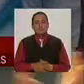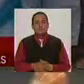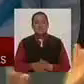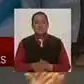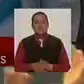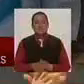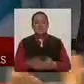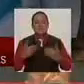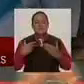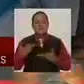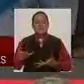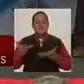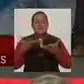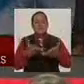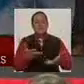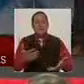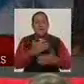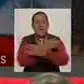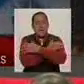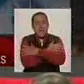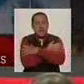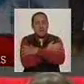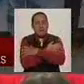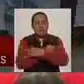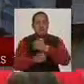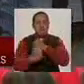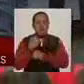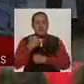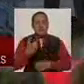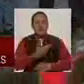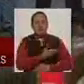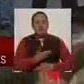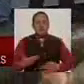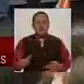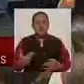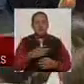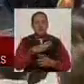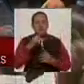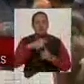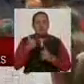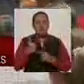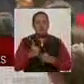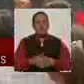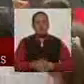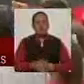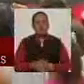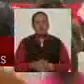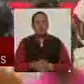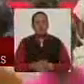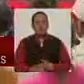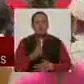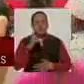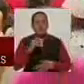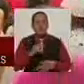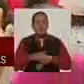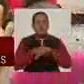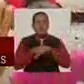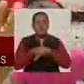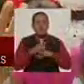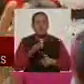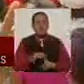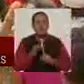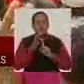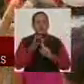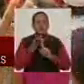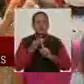Reciban el abrazo fraterno del presidente Ollanta Humala, un saludo especial de